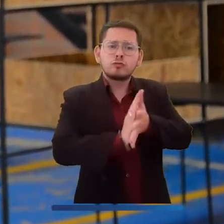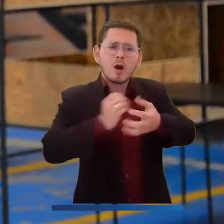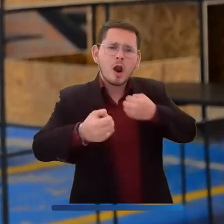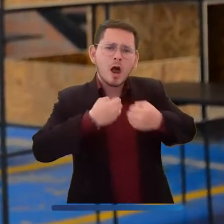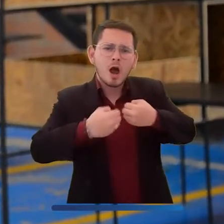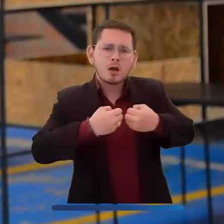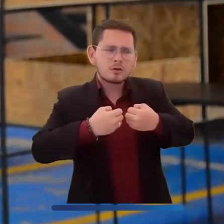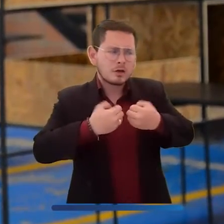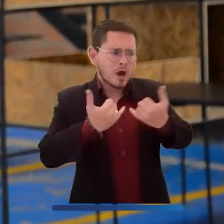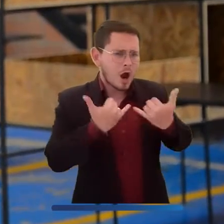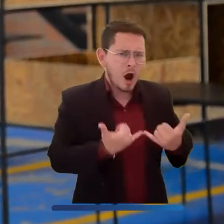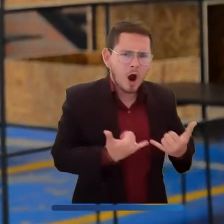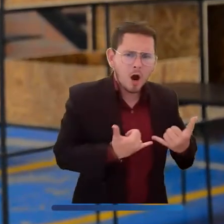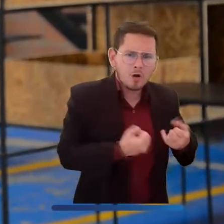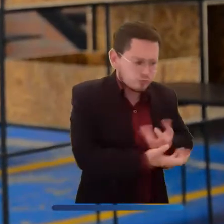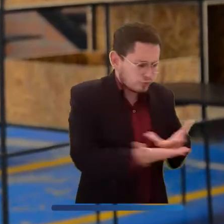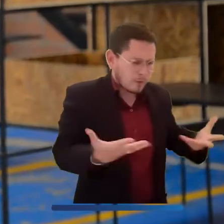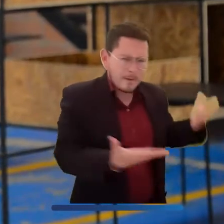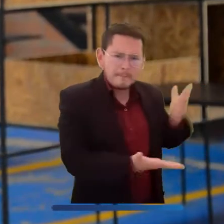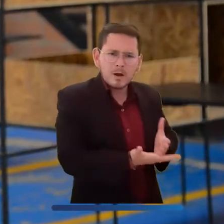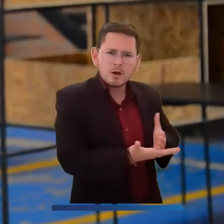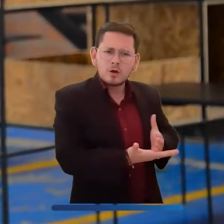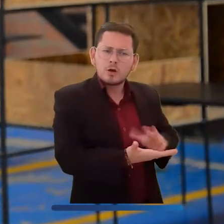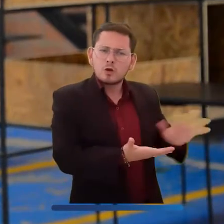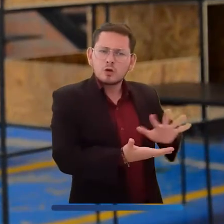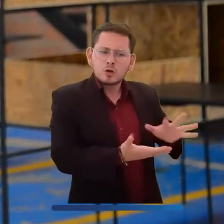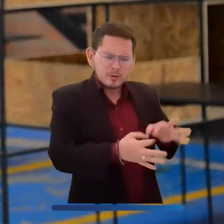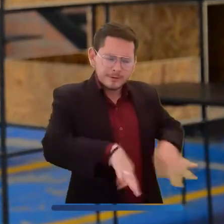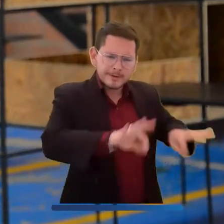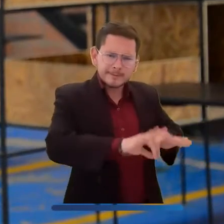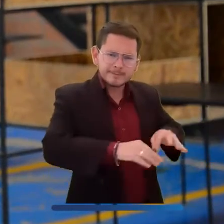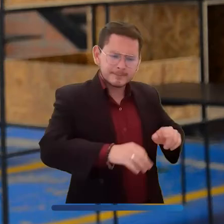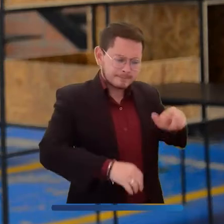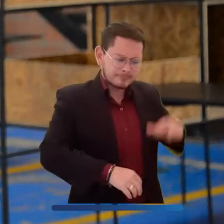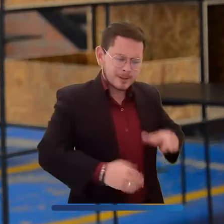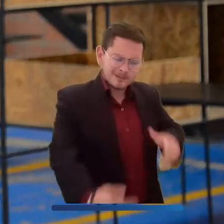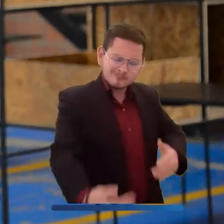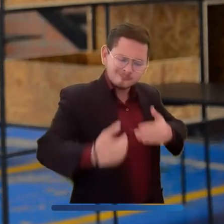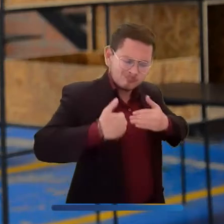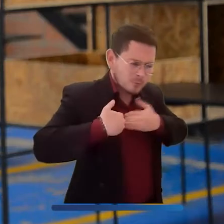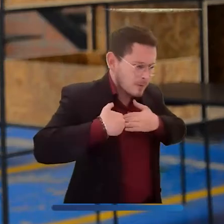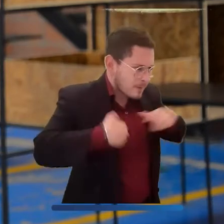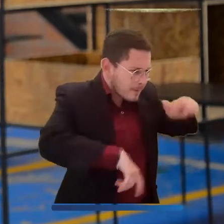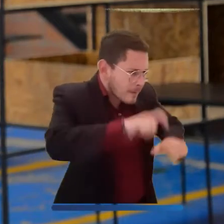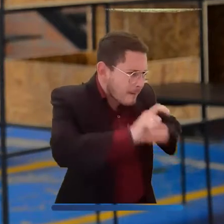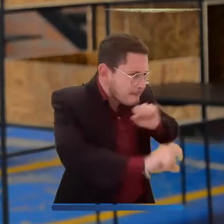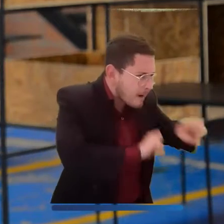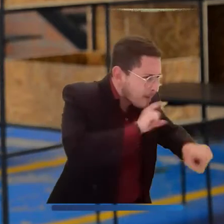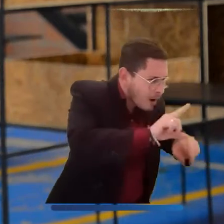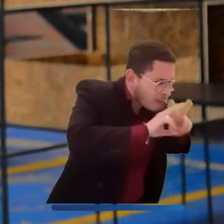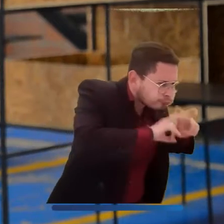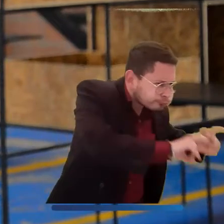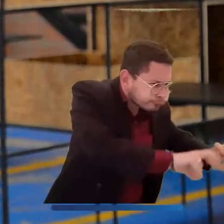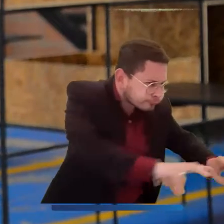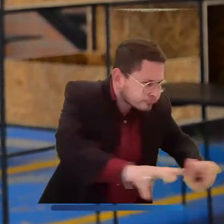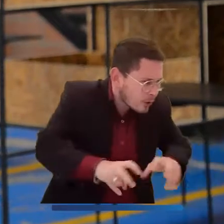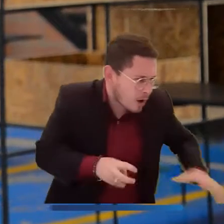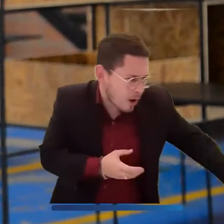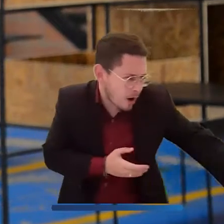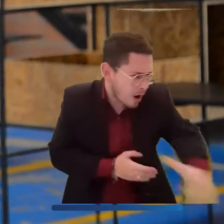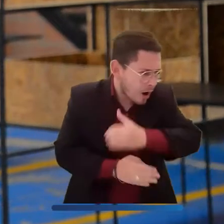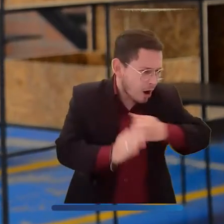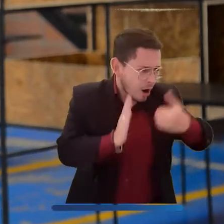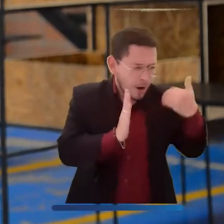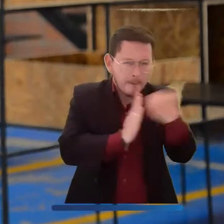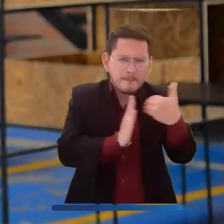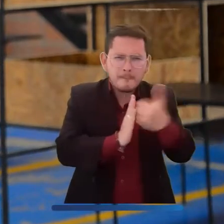Informar no es solo contar las noticias actuales, es hacer un trabajo responsable consultando diferentes voces para construir una información